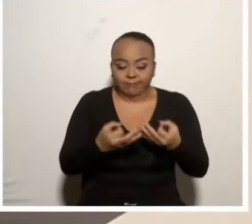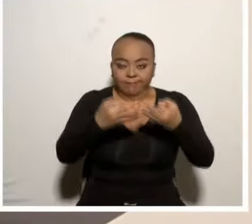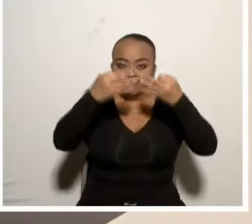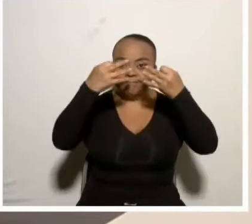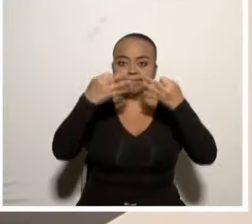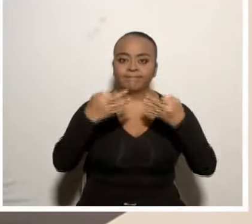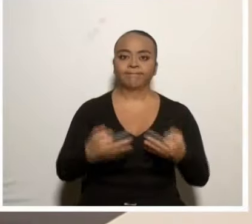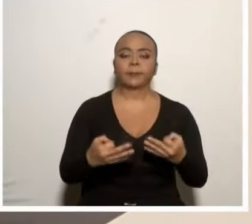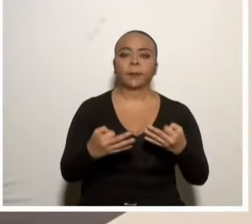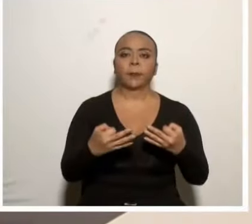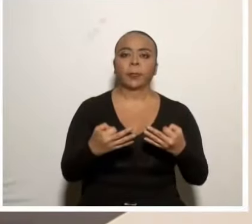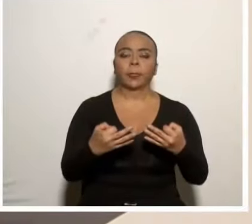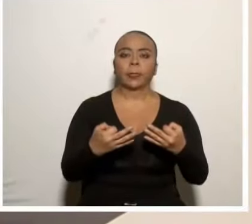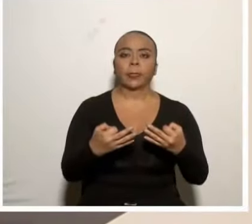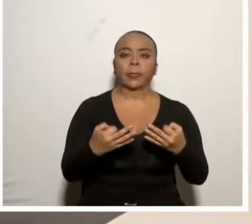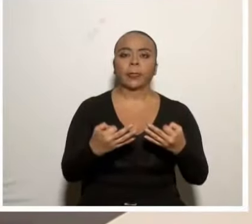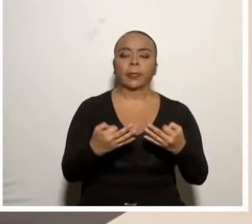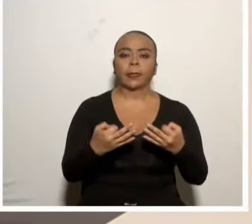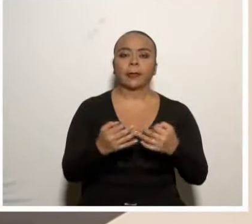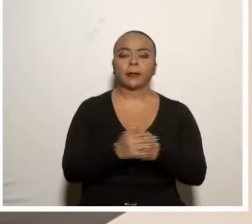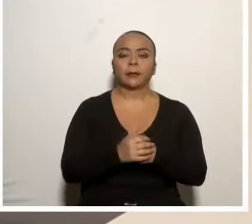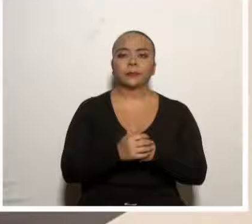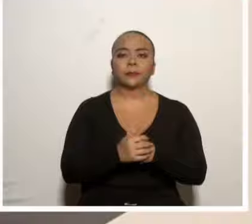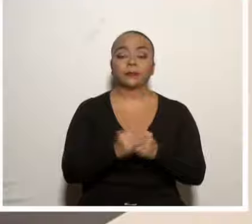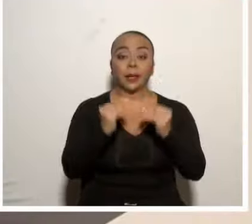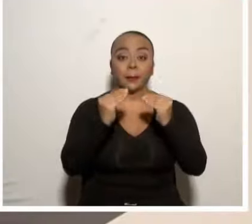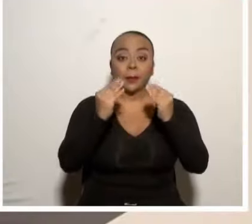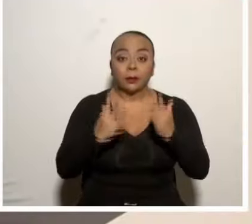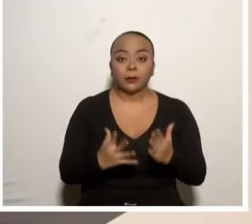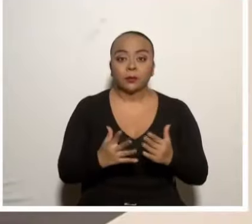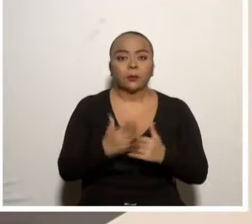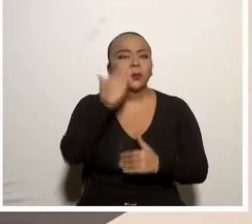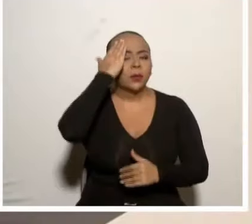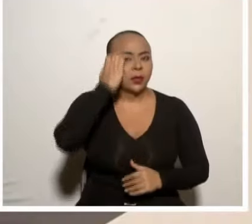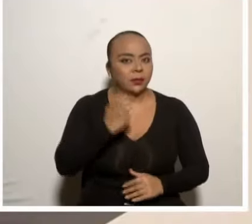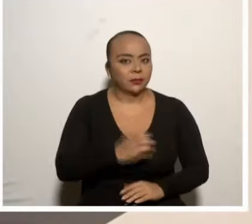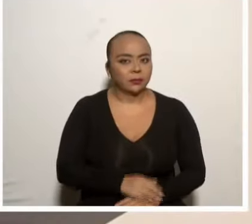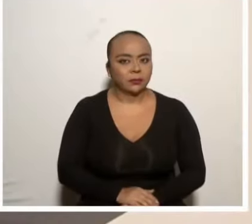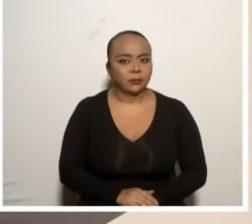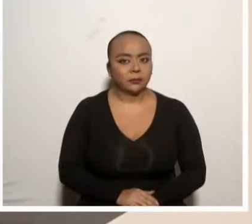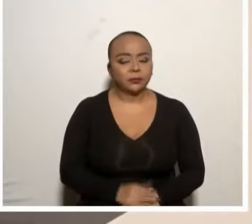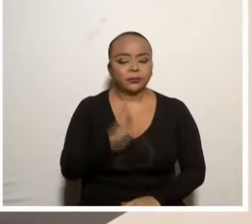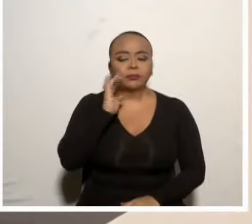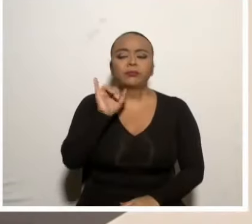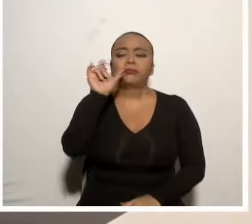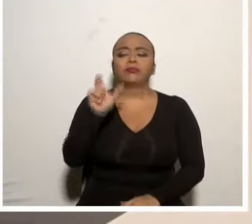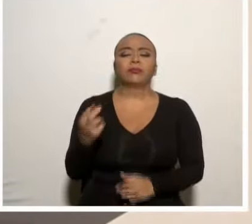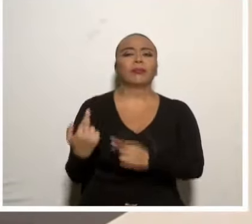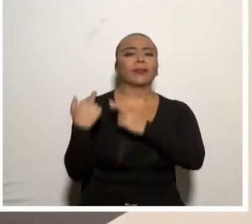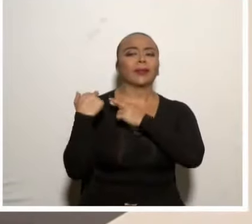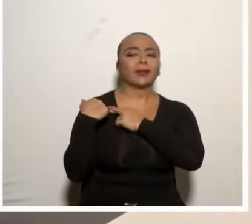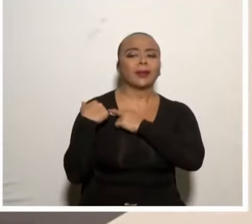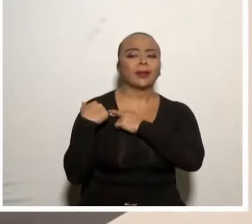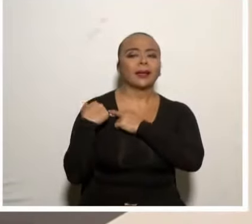dignificación del y la maestra. ¿Por qué? Porque lo que se han encargado estos